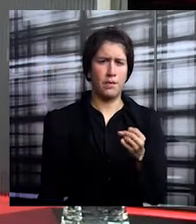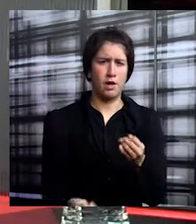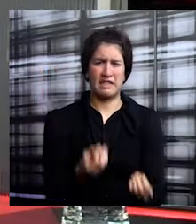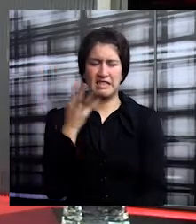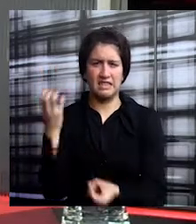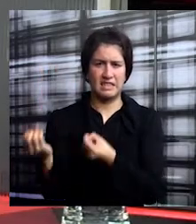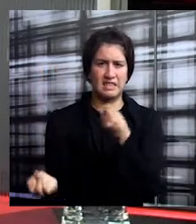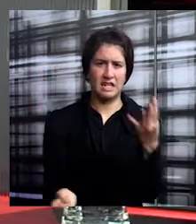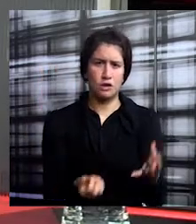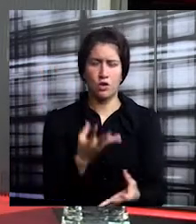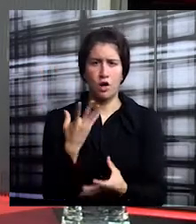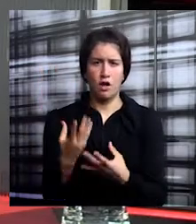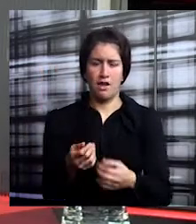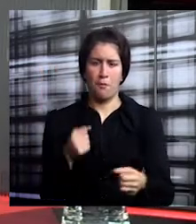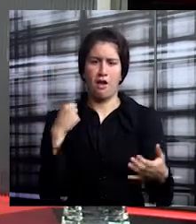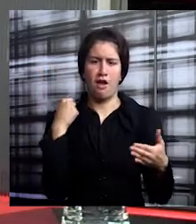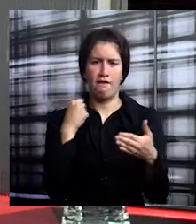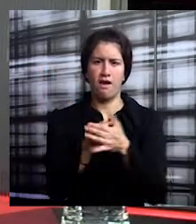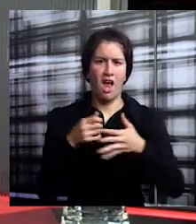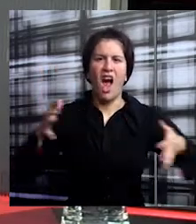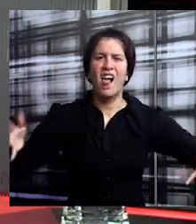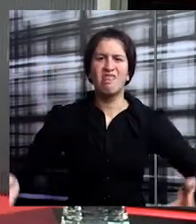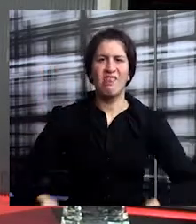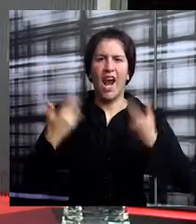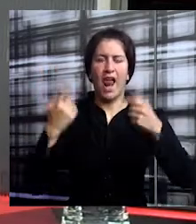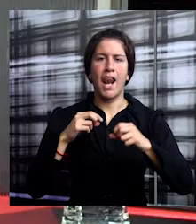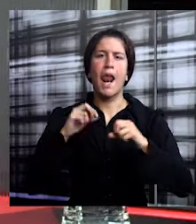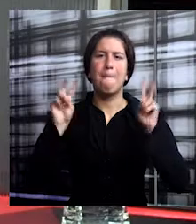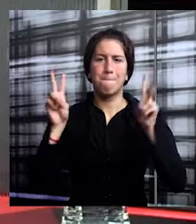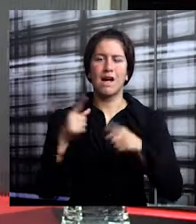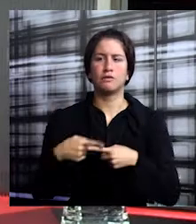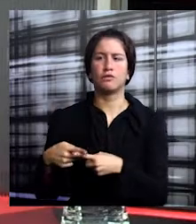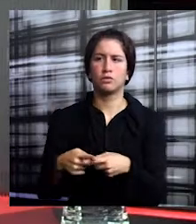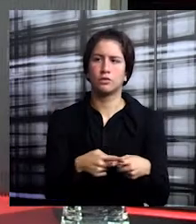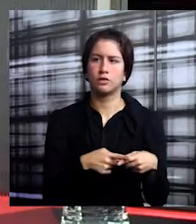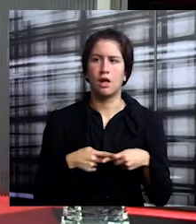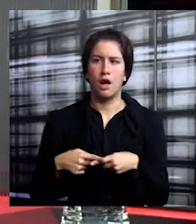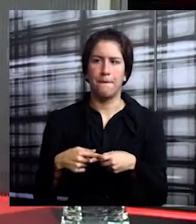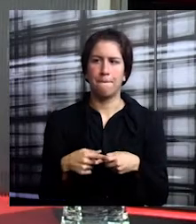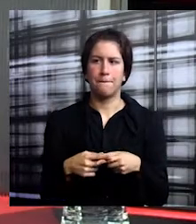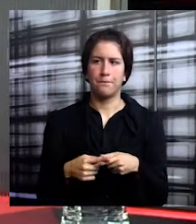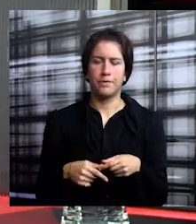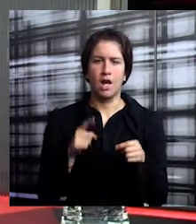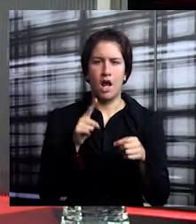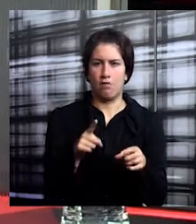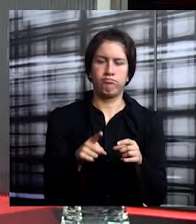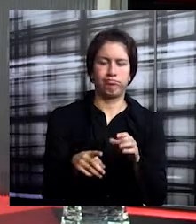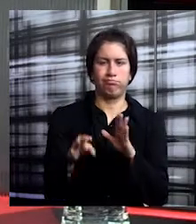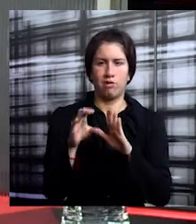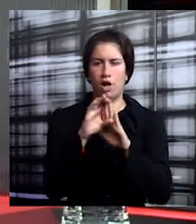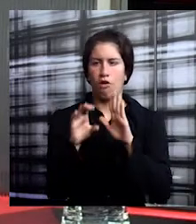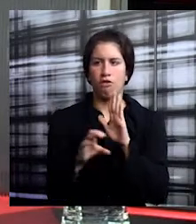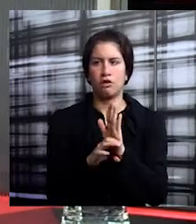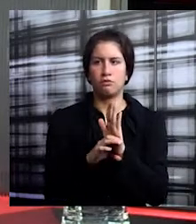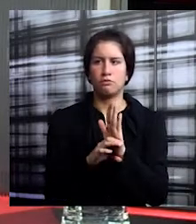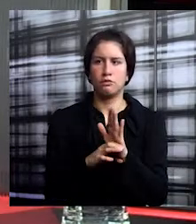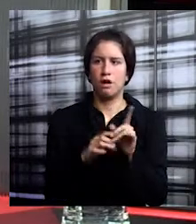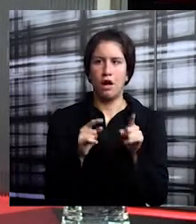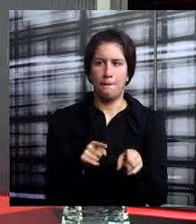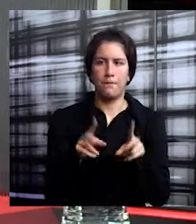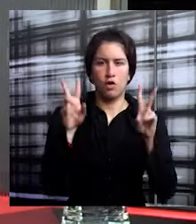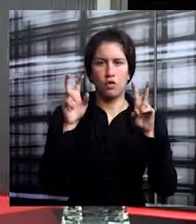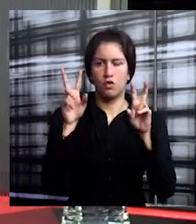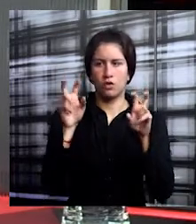el metro, en estado de excepción constitucional, son penas que pueden llegar hasta el presidio perpetuo. Entonces, si usted